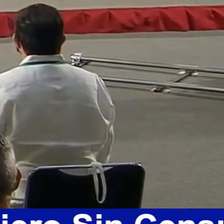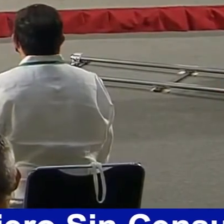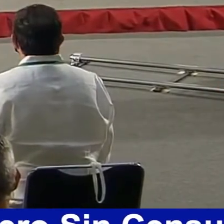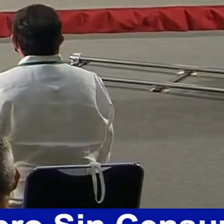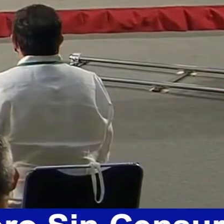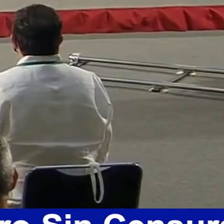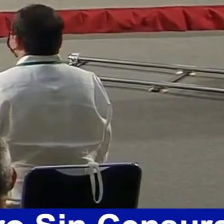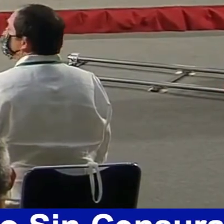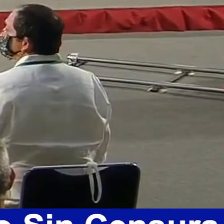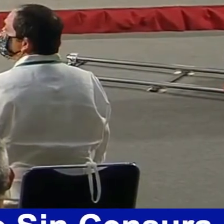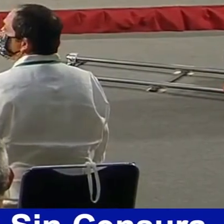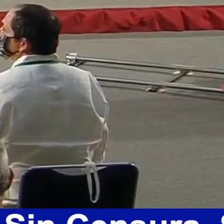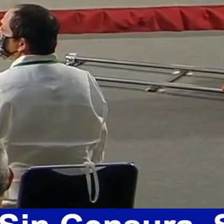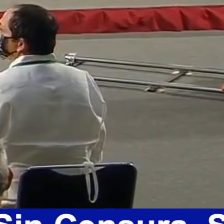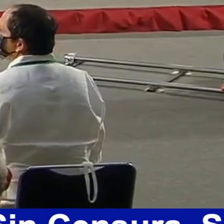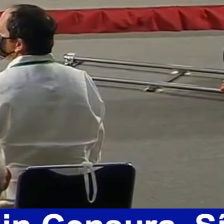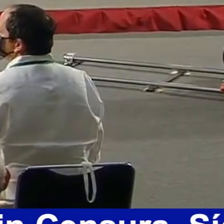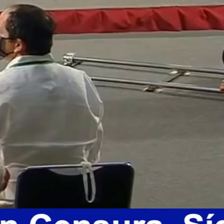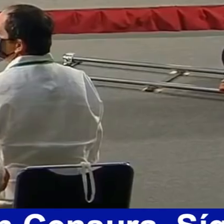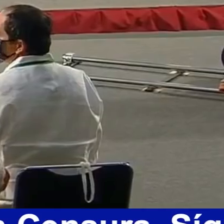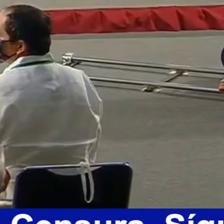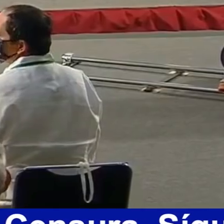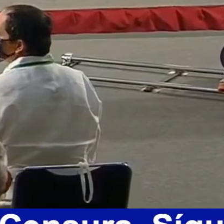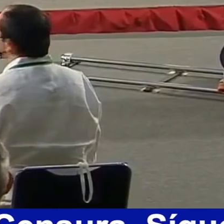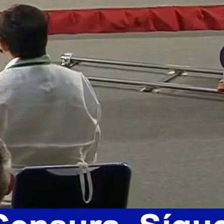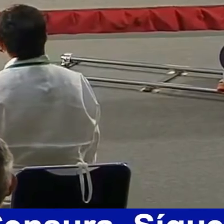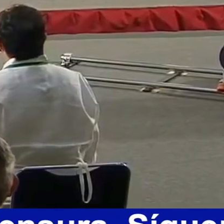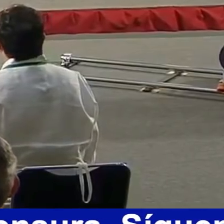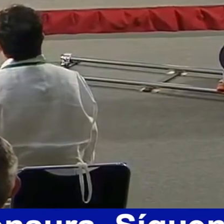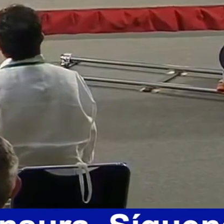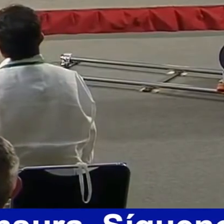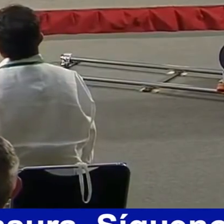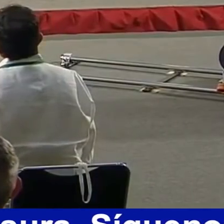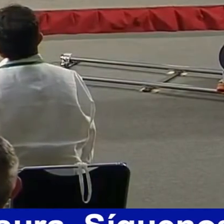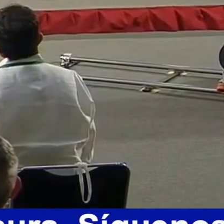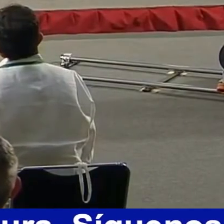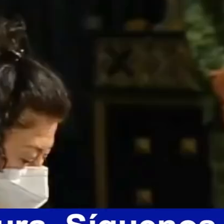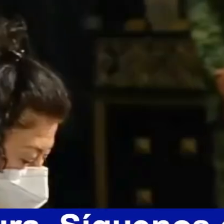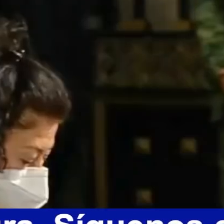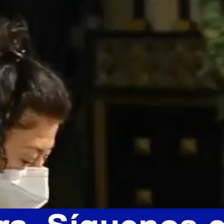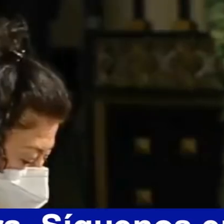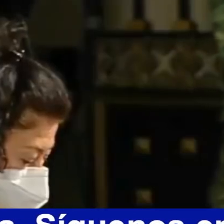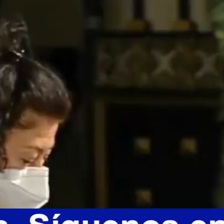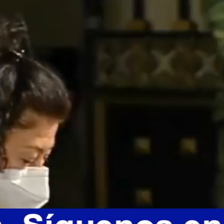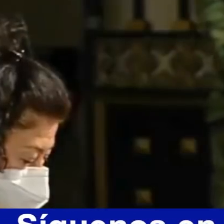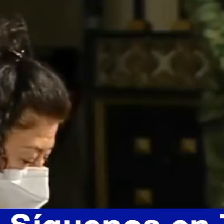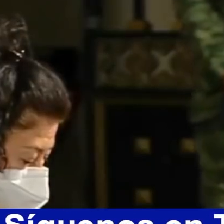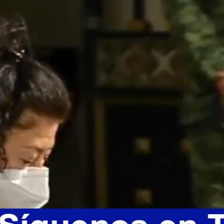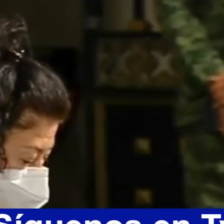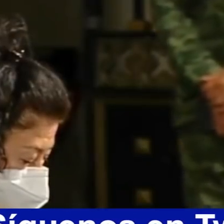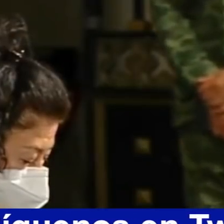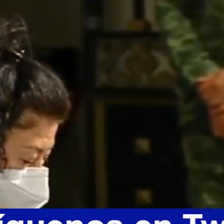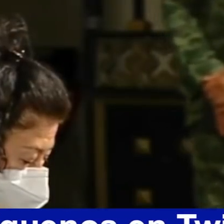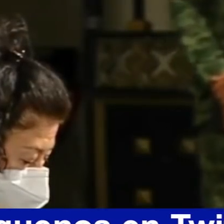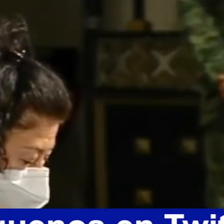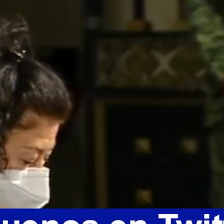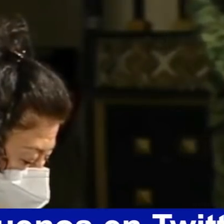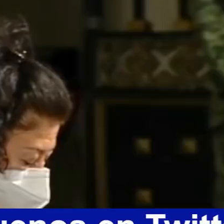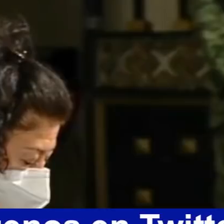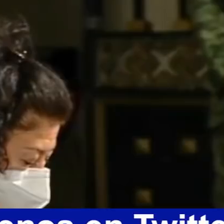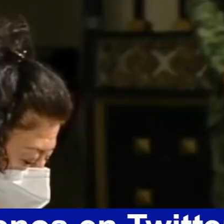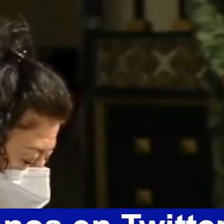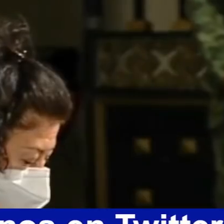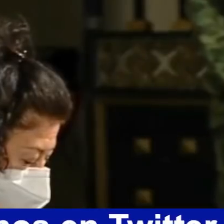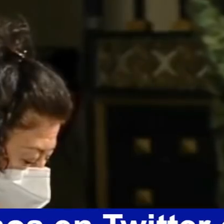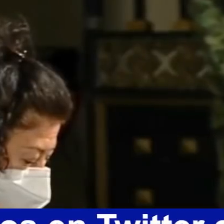Noticias. El día de hoy quisiera preguntarle, ayer estuve escuchando la conferencia de las